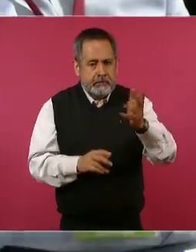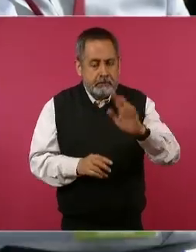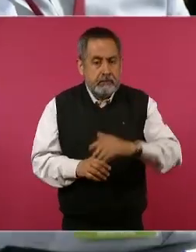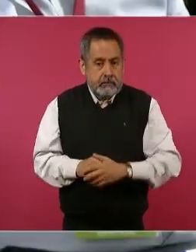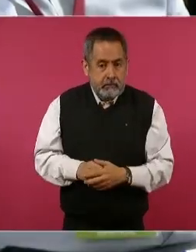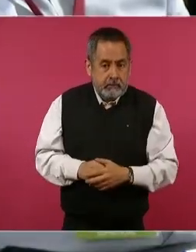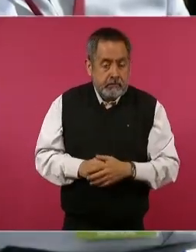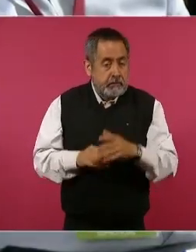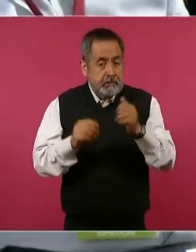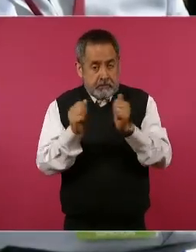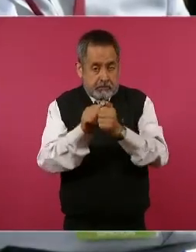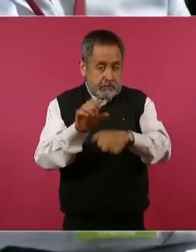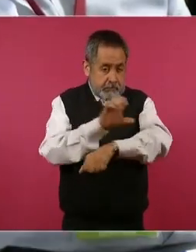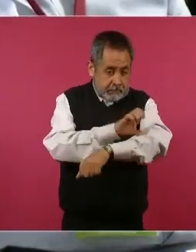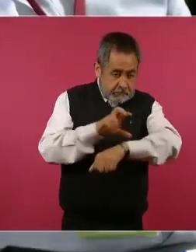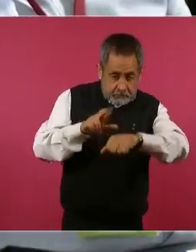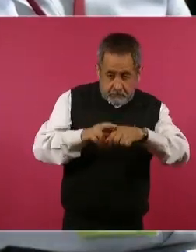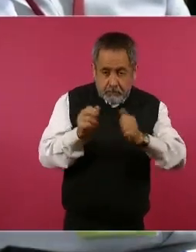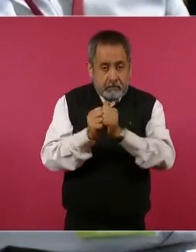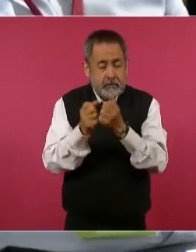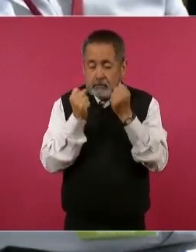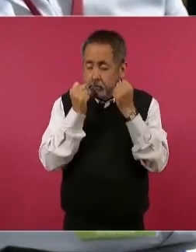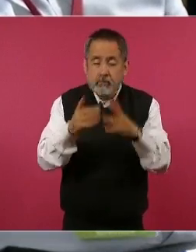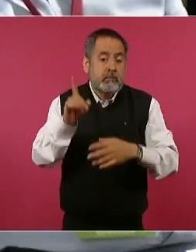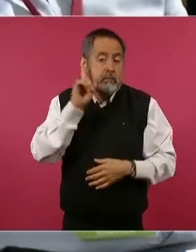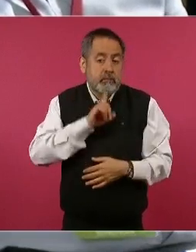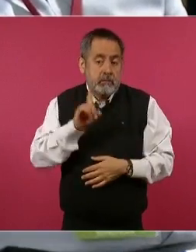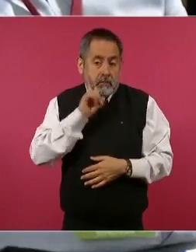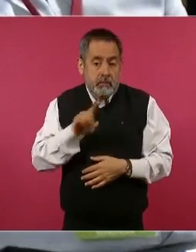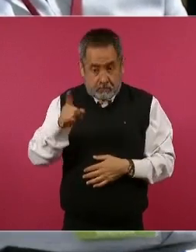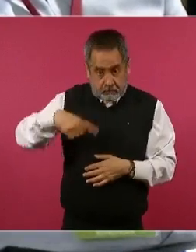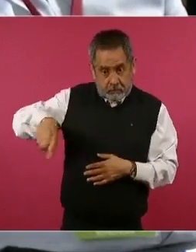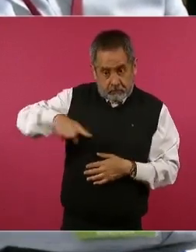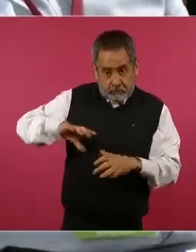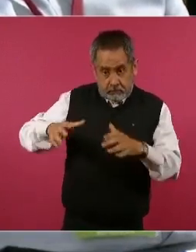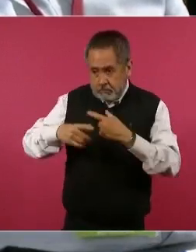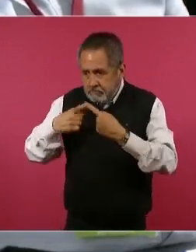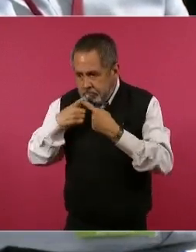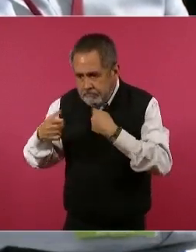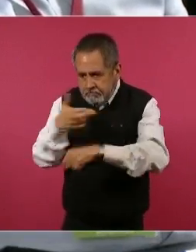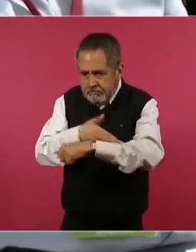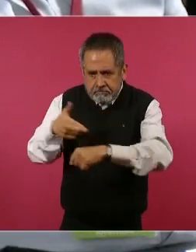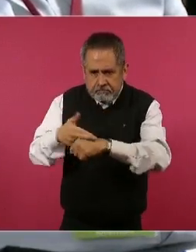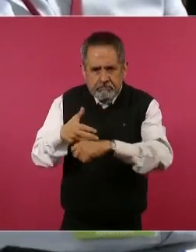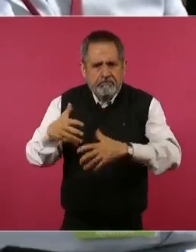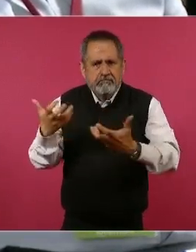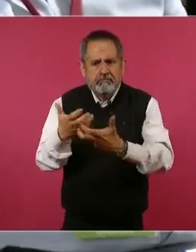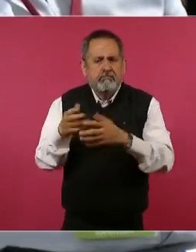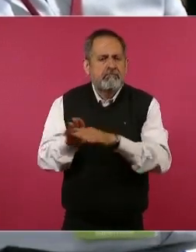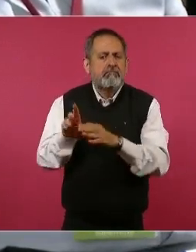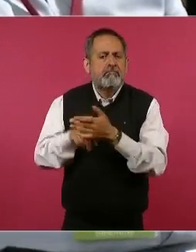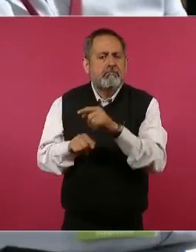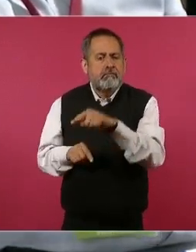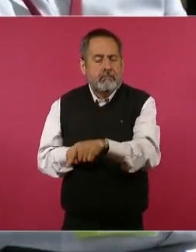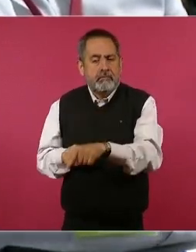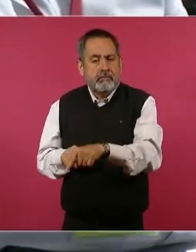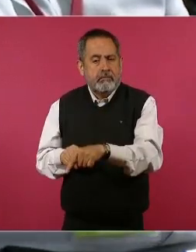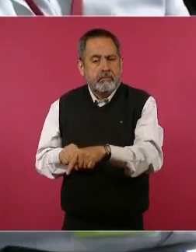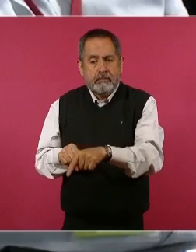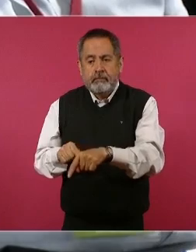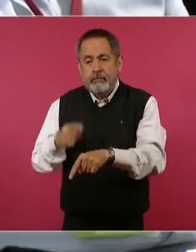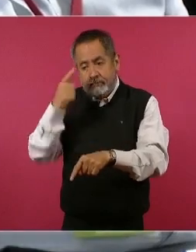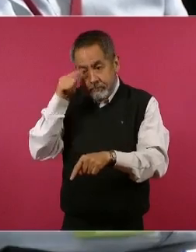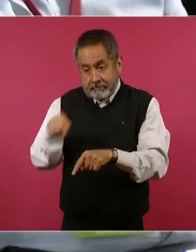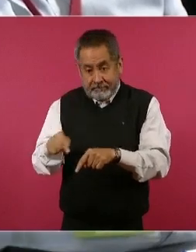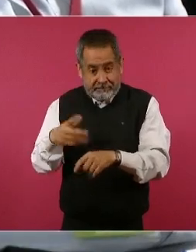encaminada o coordinada con muchas mujeres de esta localidad, lograron hacer un puente para que los